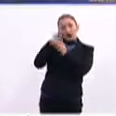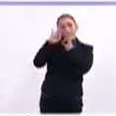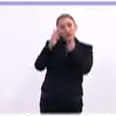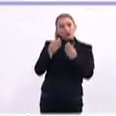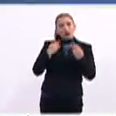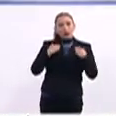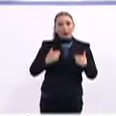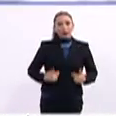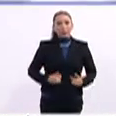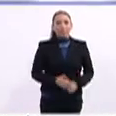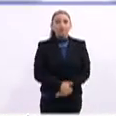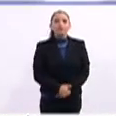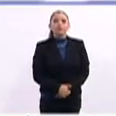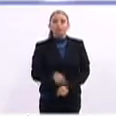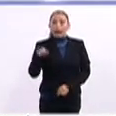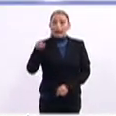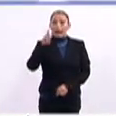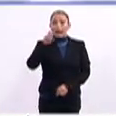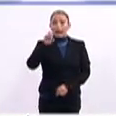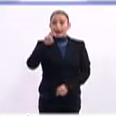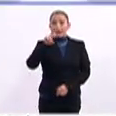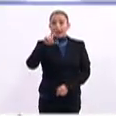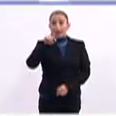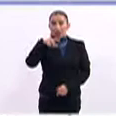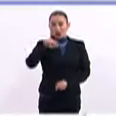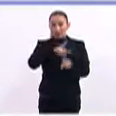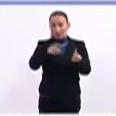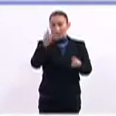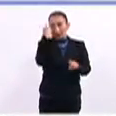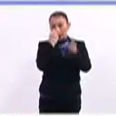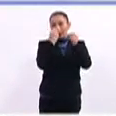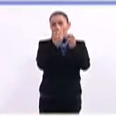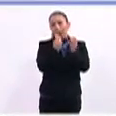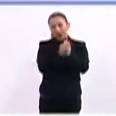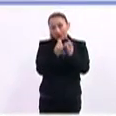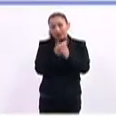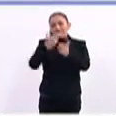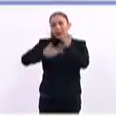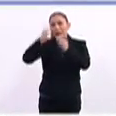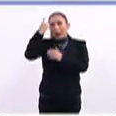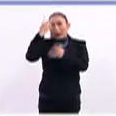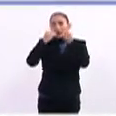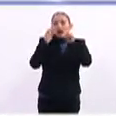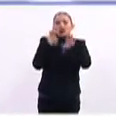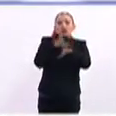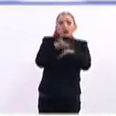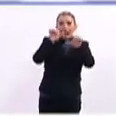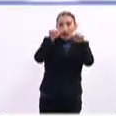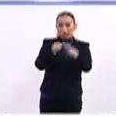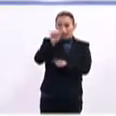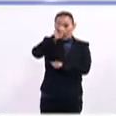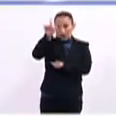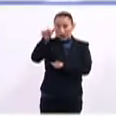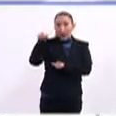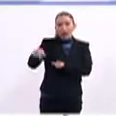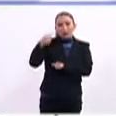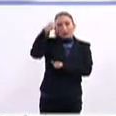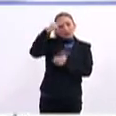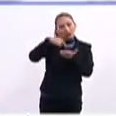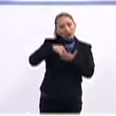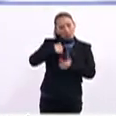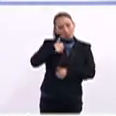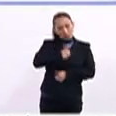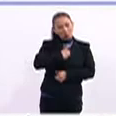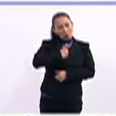humana. Aunque Rivellino ha tomado diversas clases y talleres para su formación artística profesional, él se considera